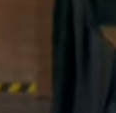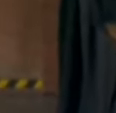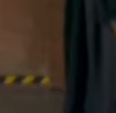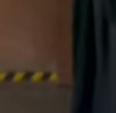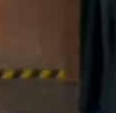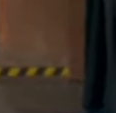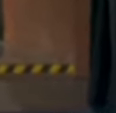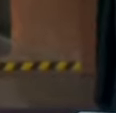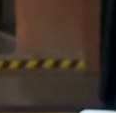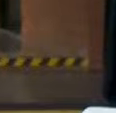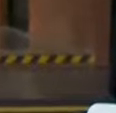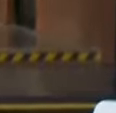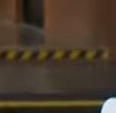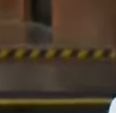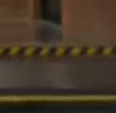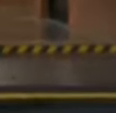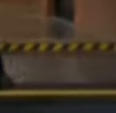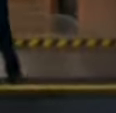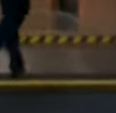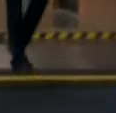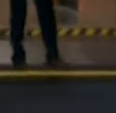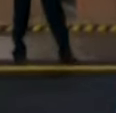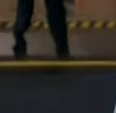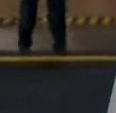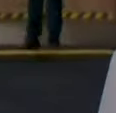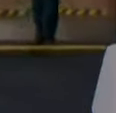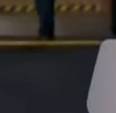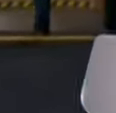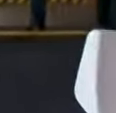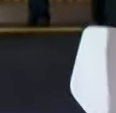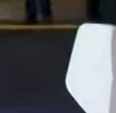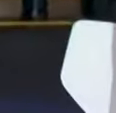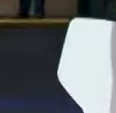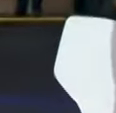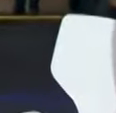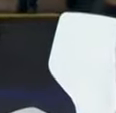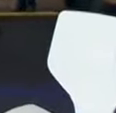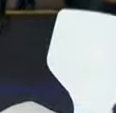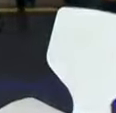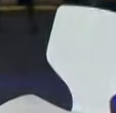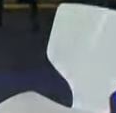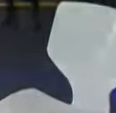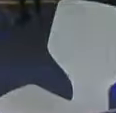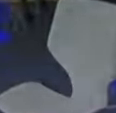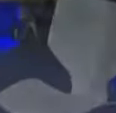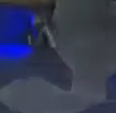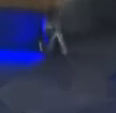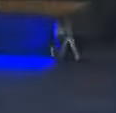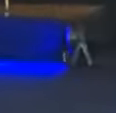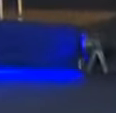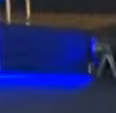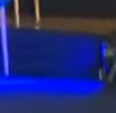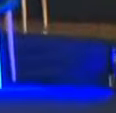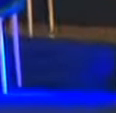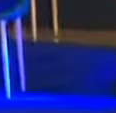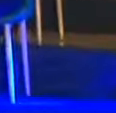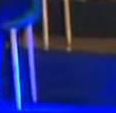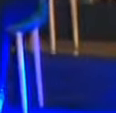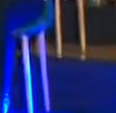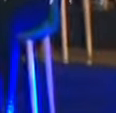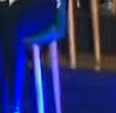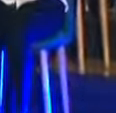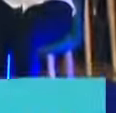muy buenas noches todos los jóvenes presentes al público televidente que nos acompaña desde sus